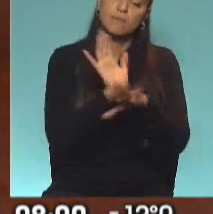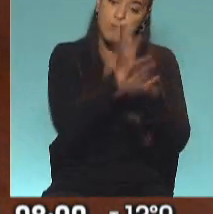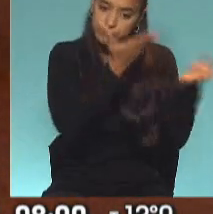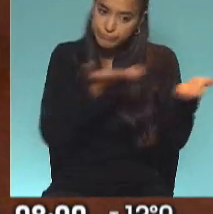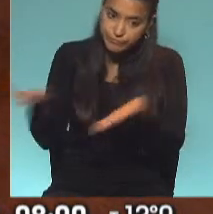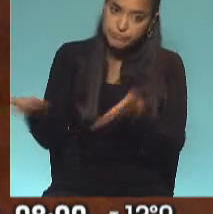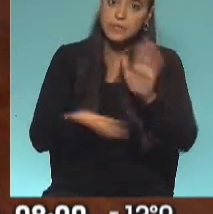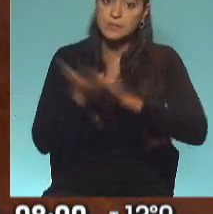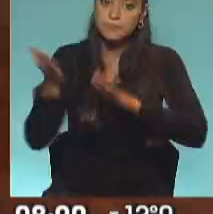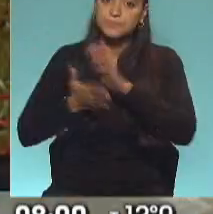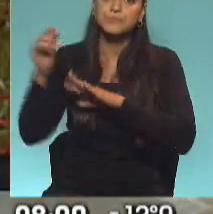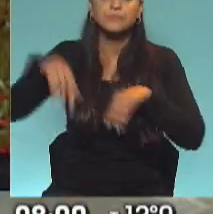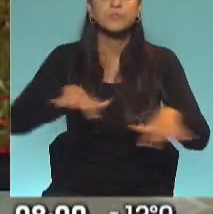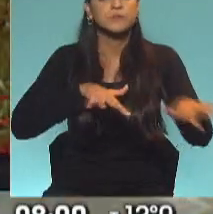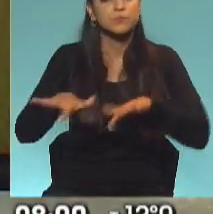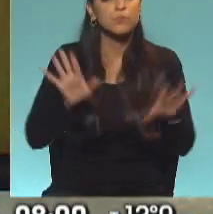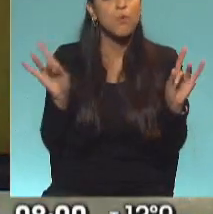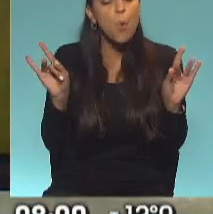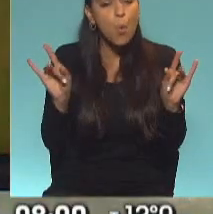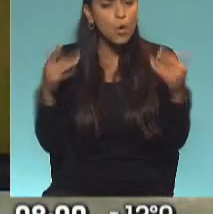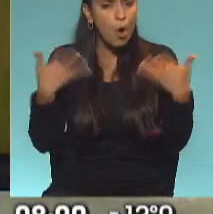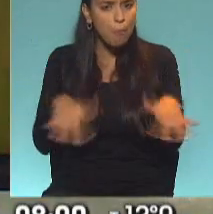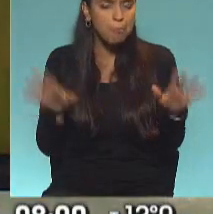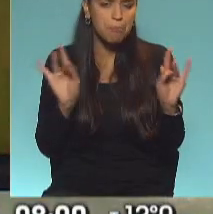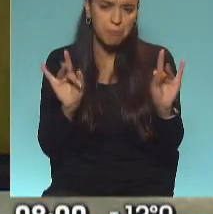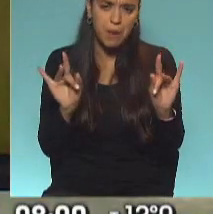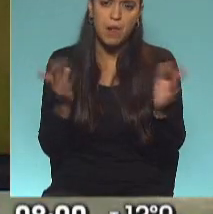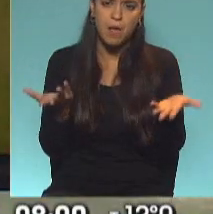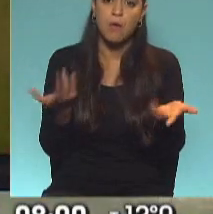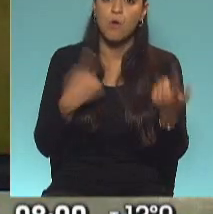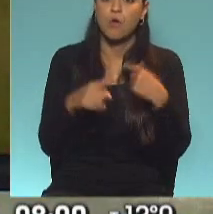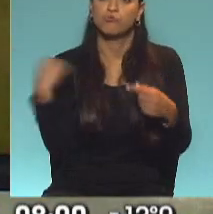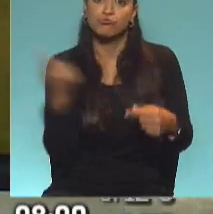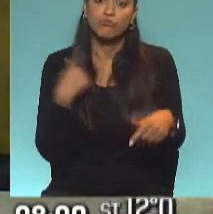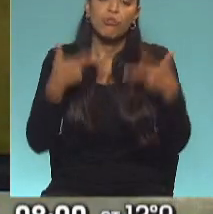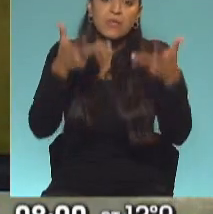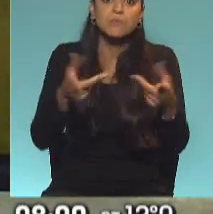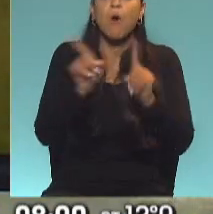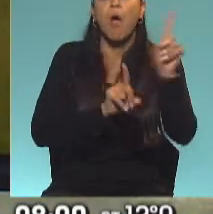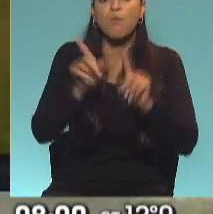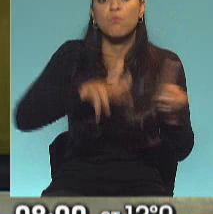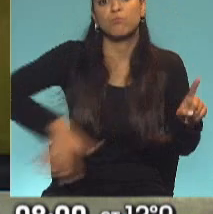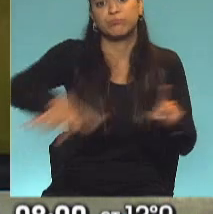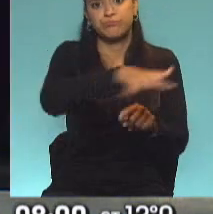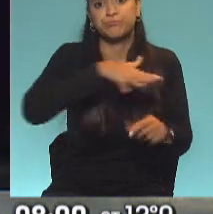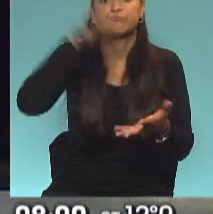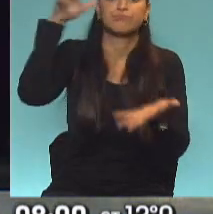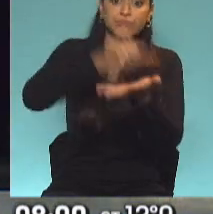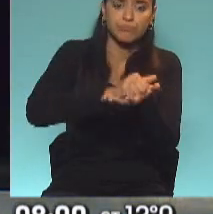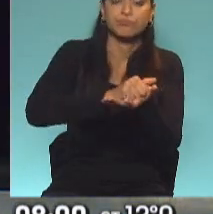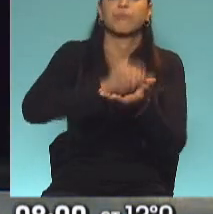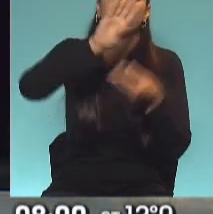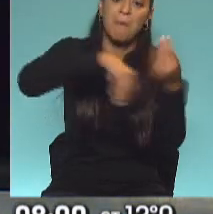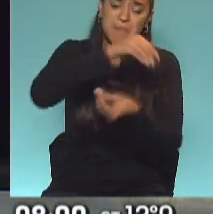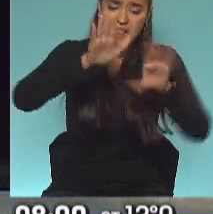a que se retiren. Sí, es una situación muy compleja, complicada. Pablo, porque bueno, cuando hablamos de aquellos que están ocupando el predio, hablamos también de familias,